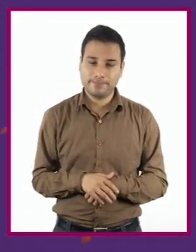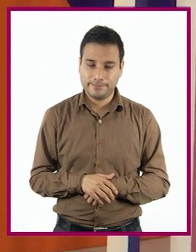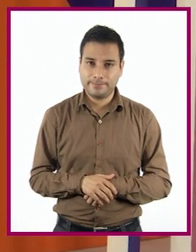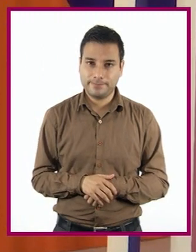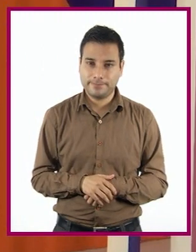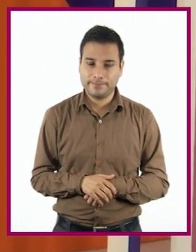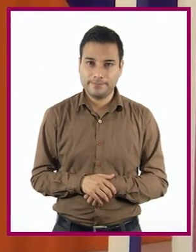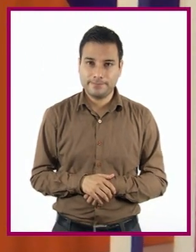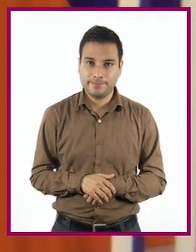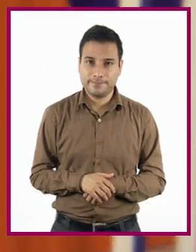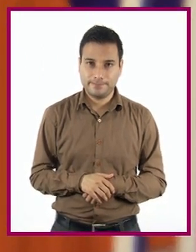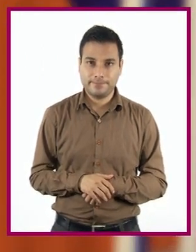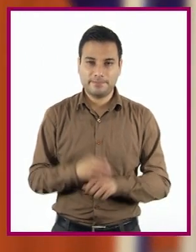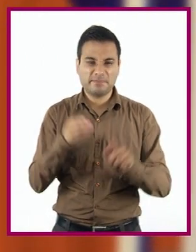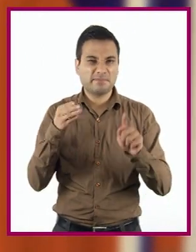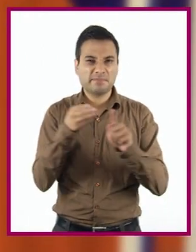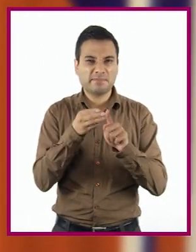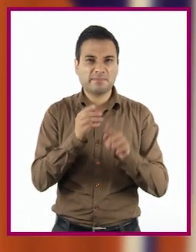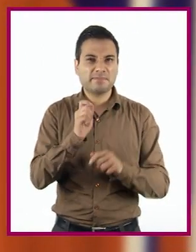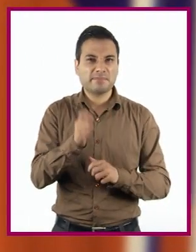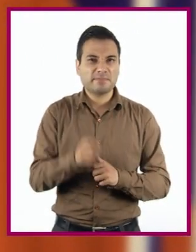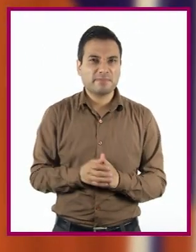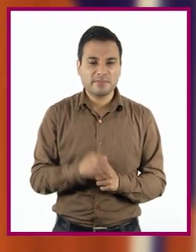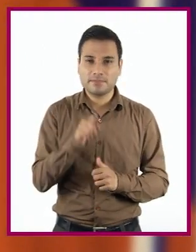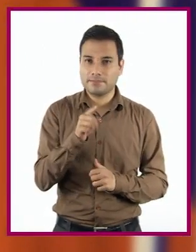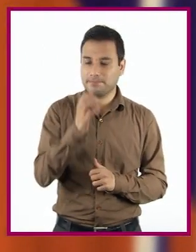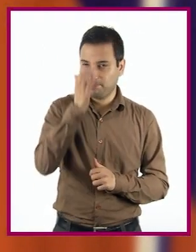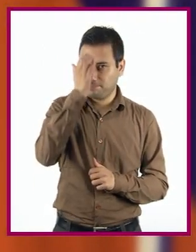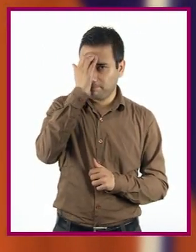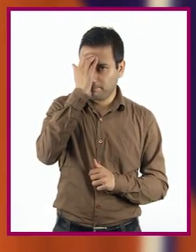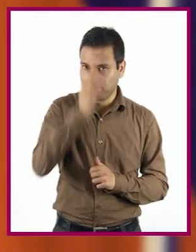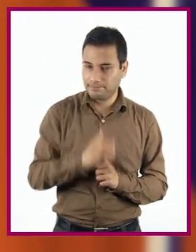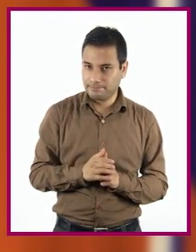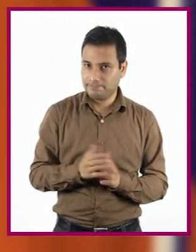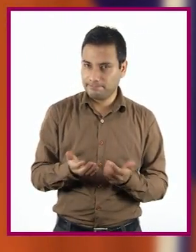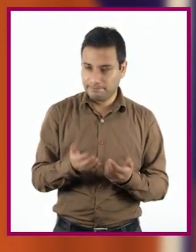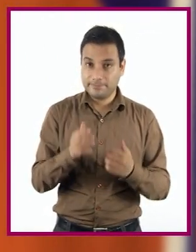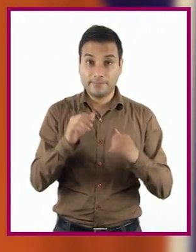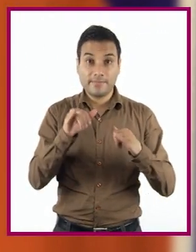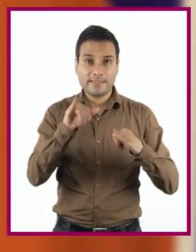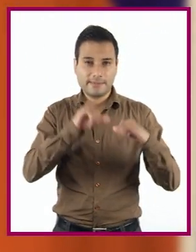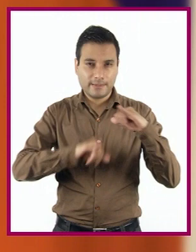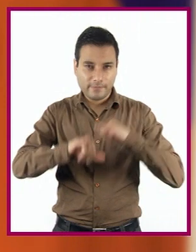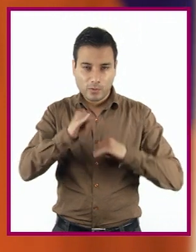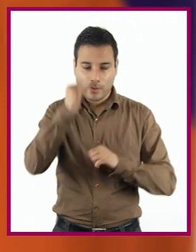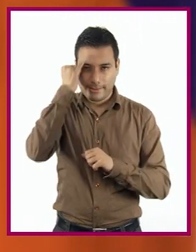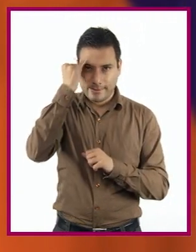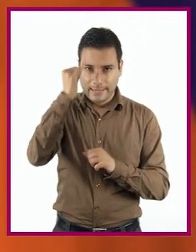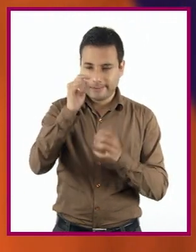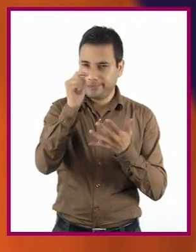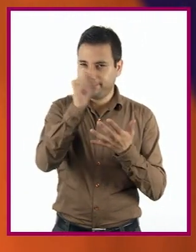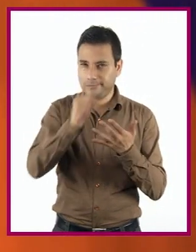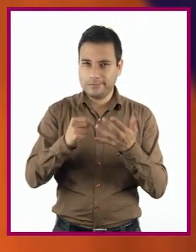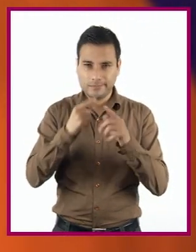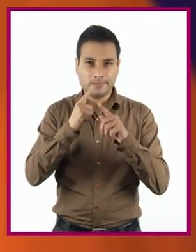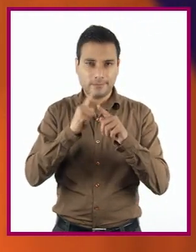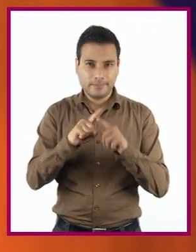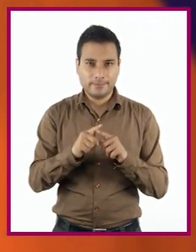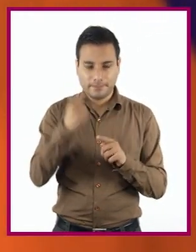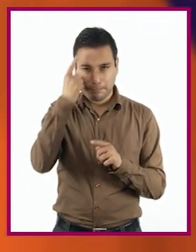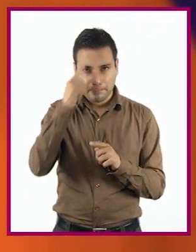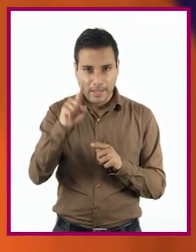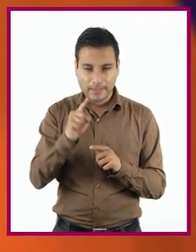El propósito de esta sesión es reconocer la importancia de las aportaciones del conocimiento químico y tecnológico en la